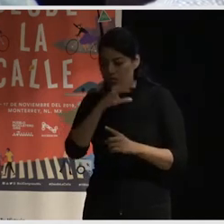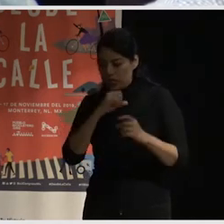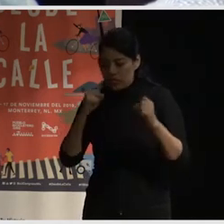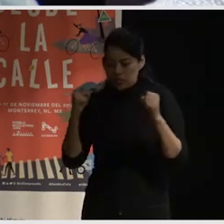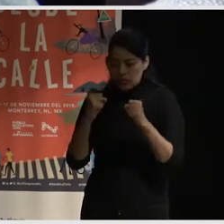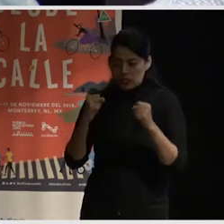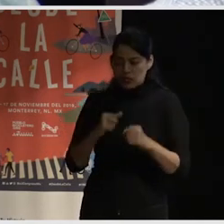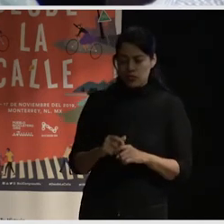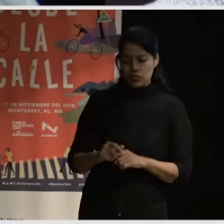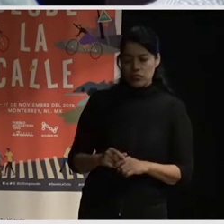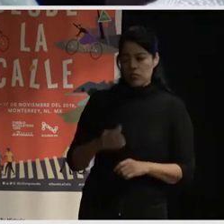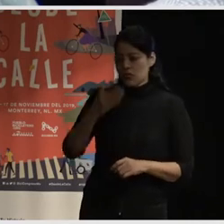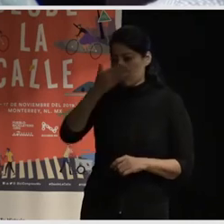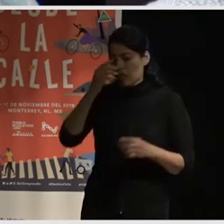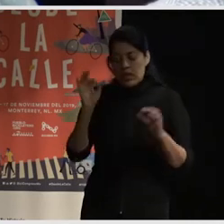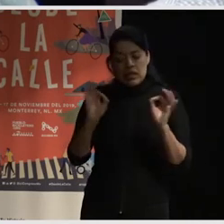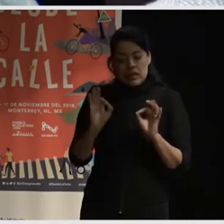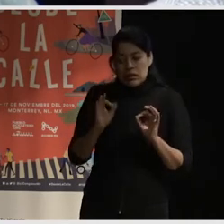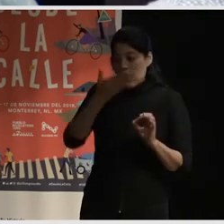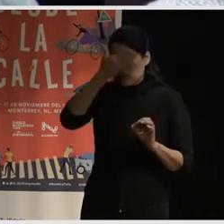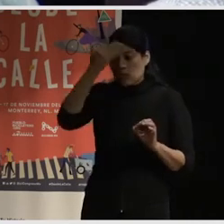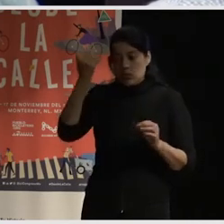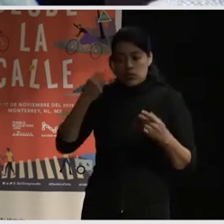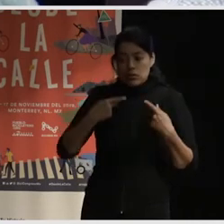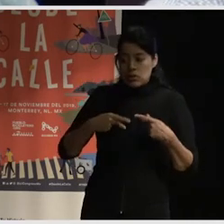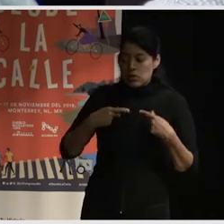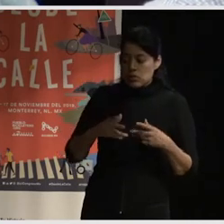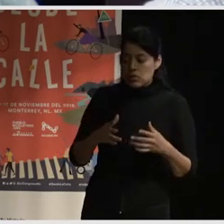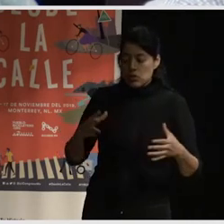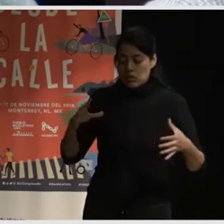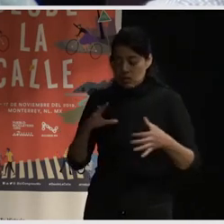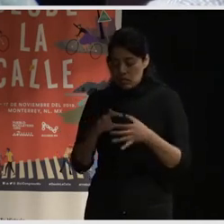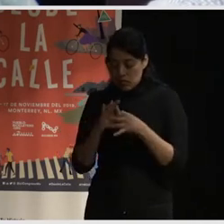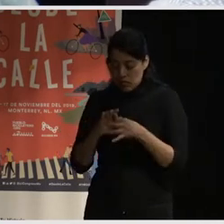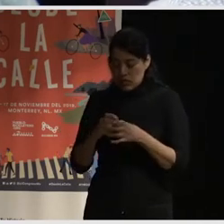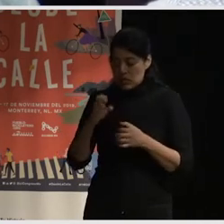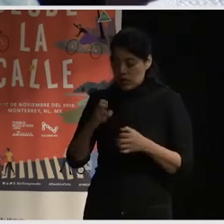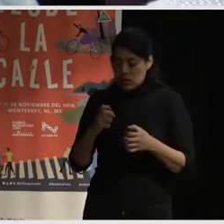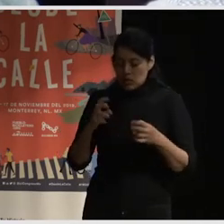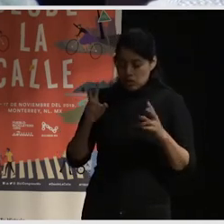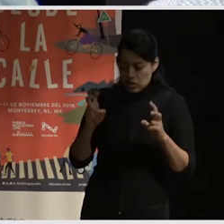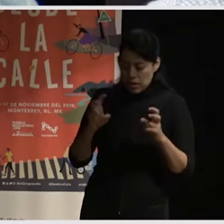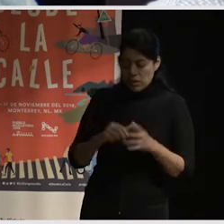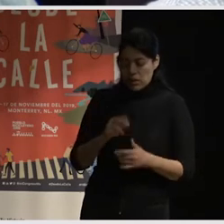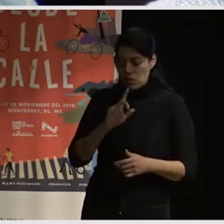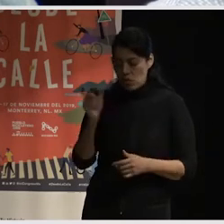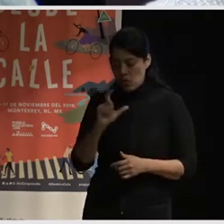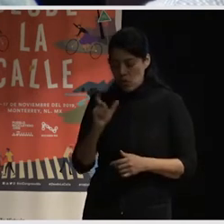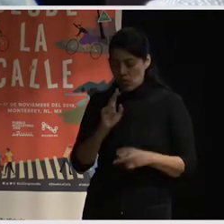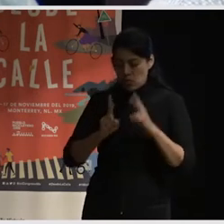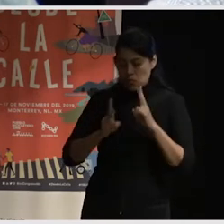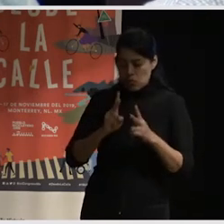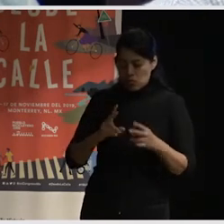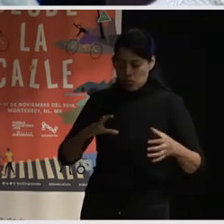que tal vez no sepa incluso que su lucha está estrechamente relacionada con estos temas entonces cuando se habló de